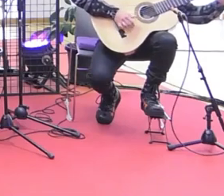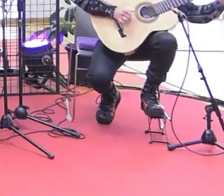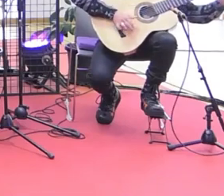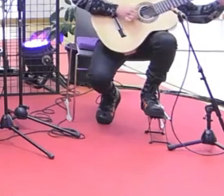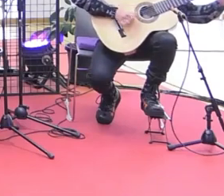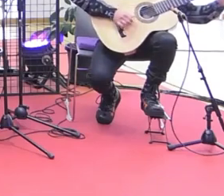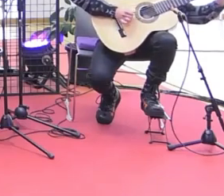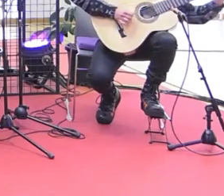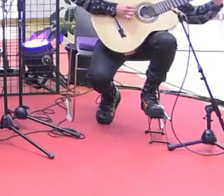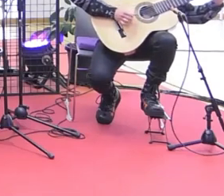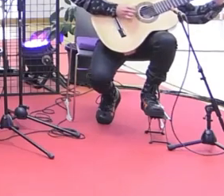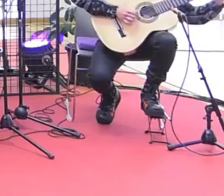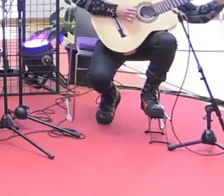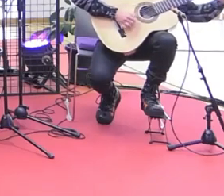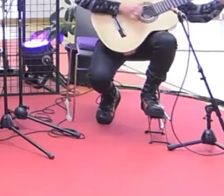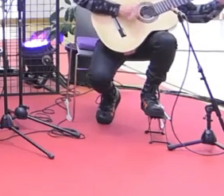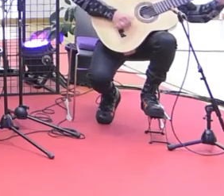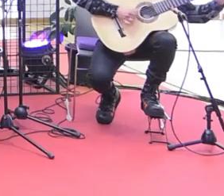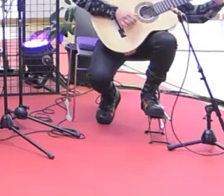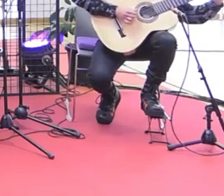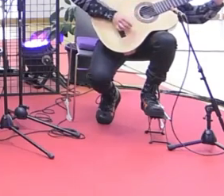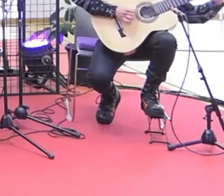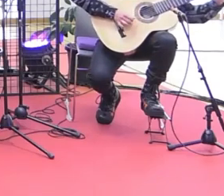no no llores